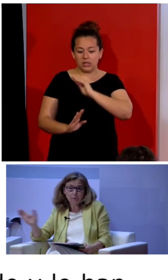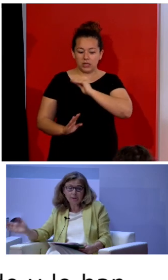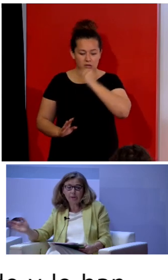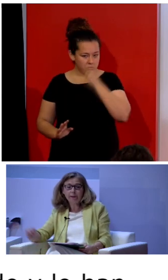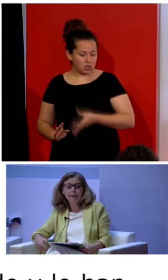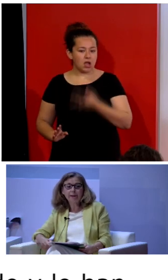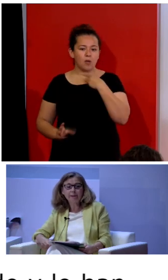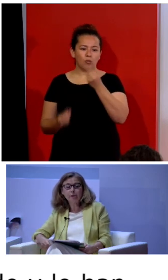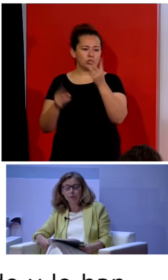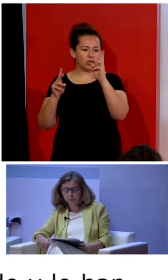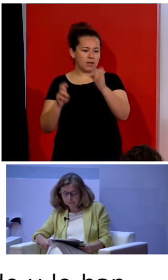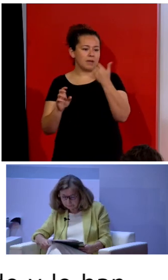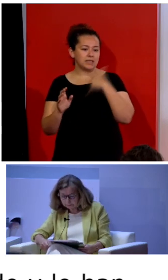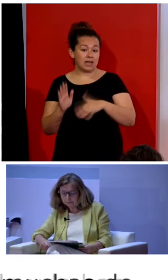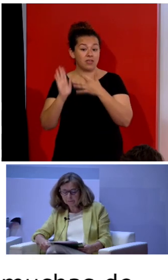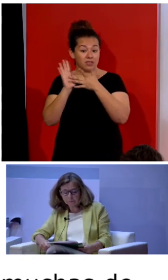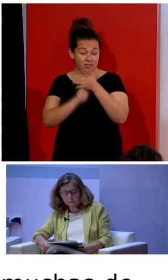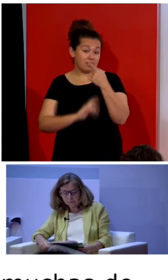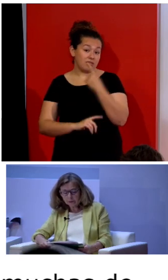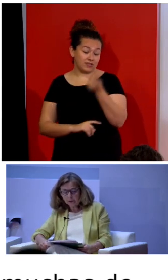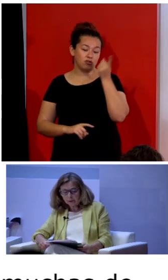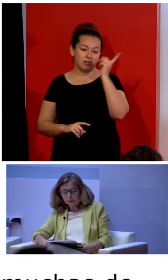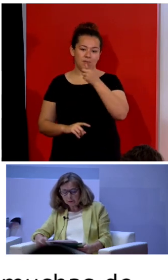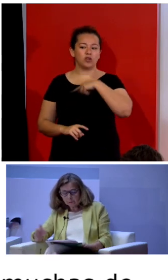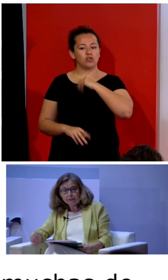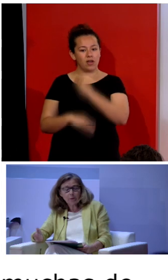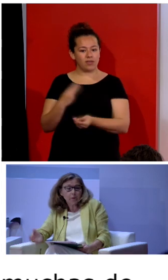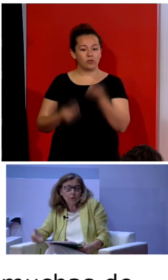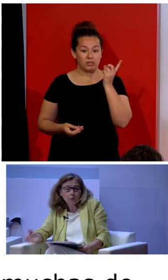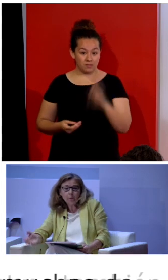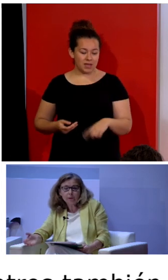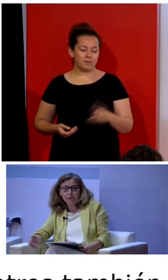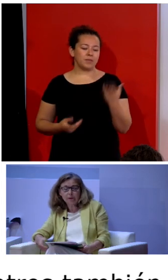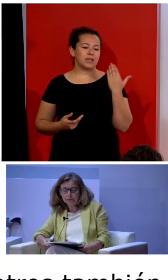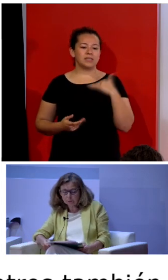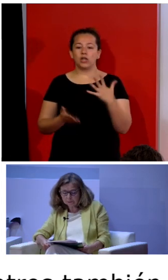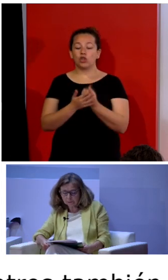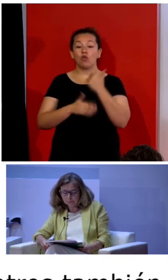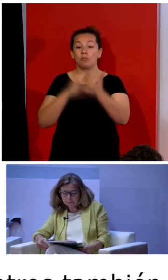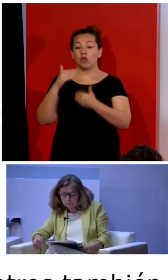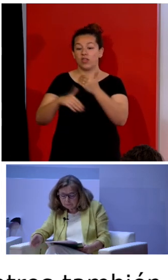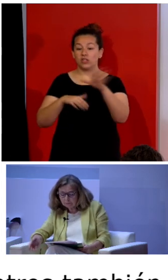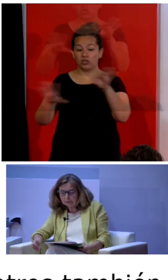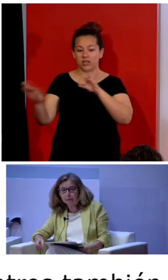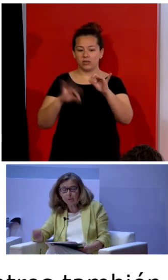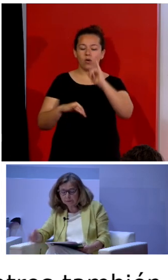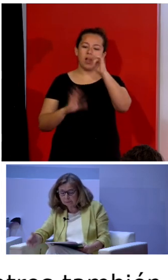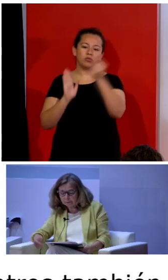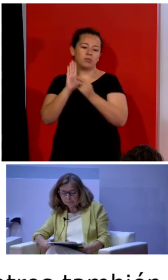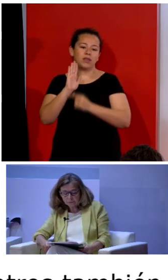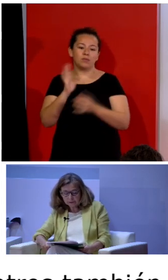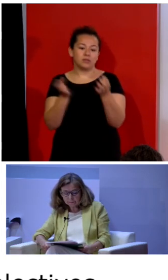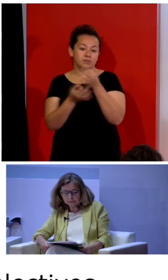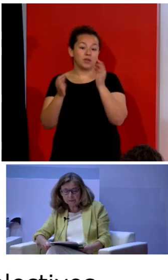muchas de las cuestiones que ya han dicho, nosotros también las realizamos. Todos los procesos selectivos cuentan con medidas específicas,